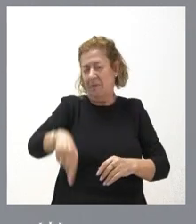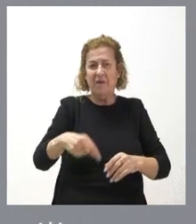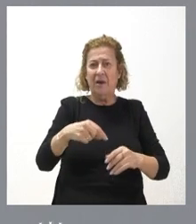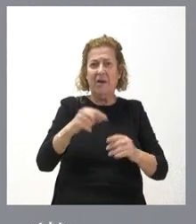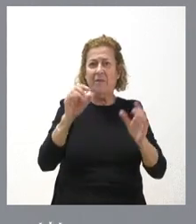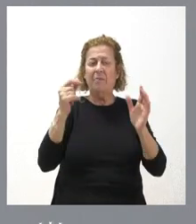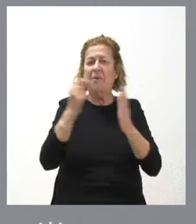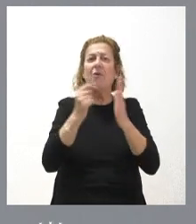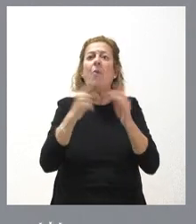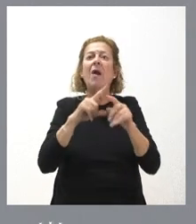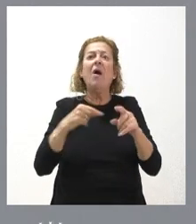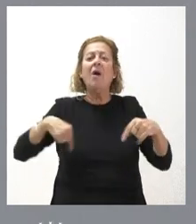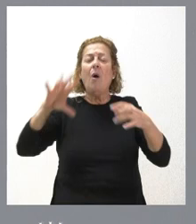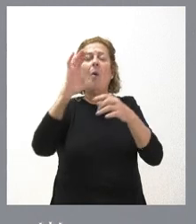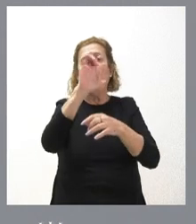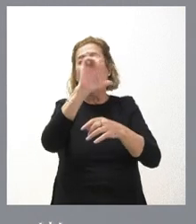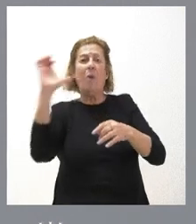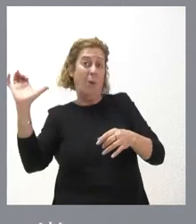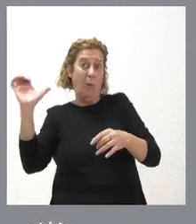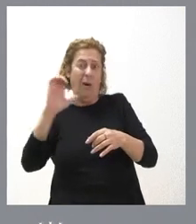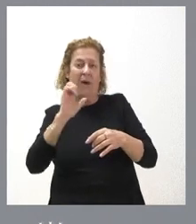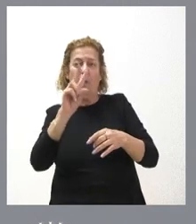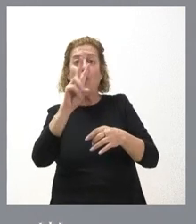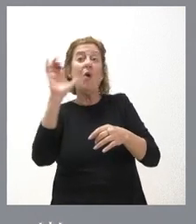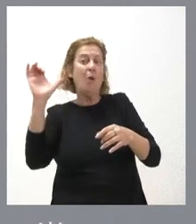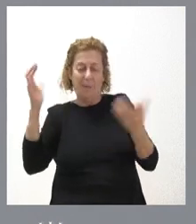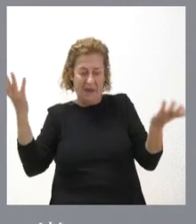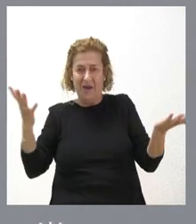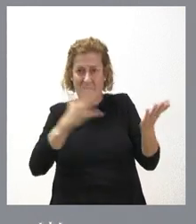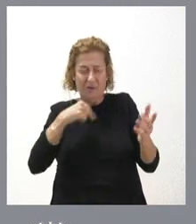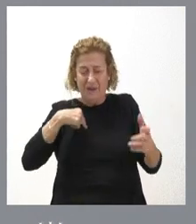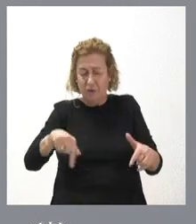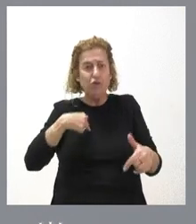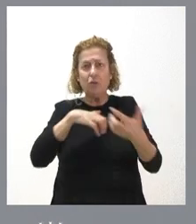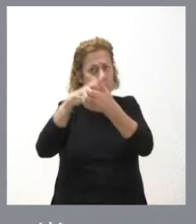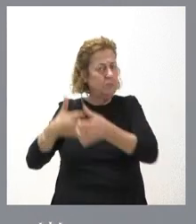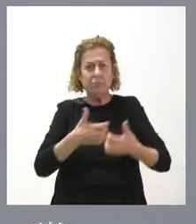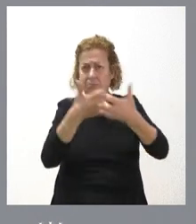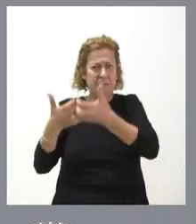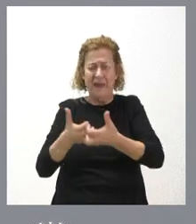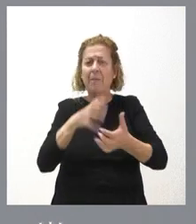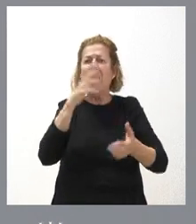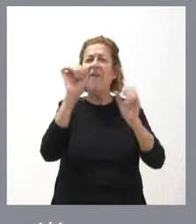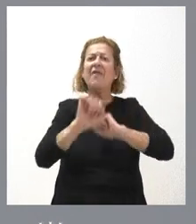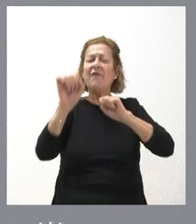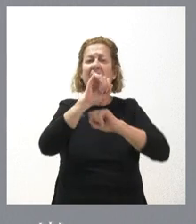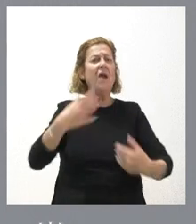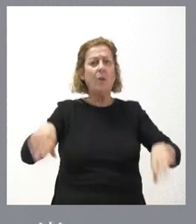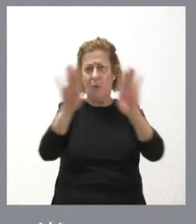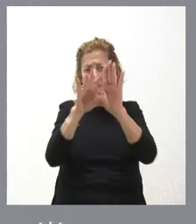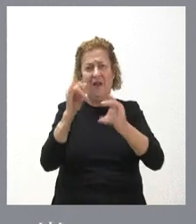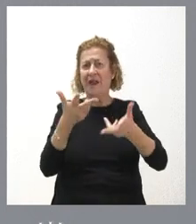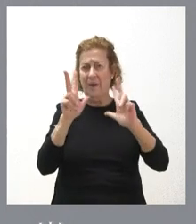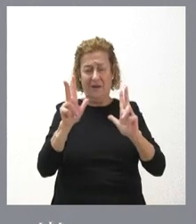constitutivos de la propia Unión Europea nosotros aquí vamos a ser claramente muy beligerantes defendiendo la igualdad y la libertad